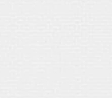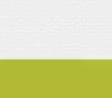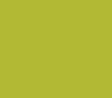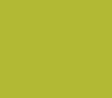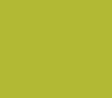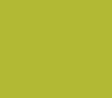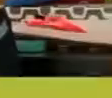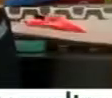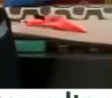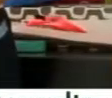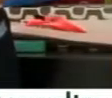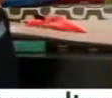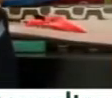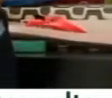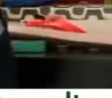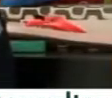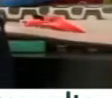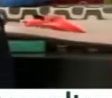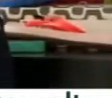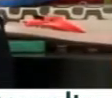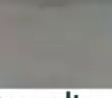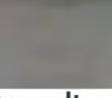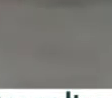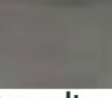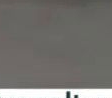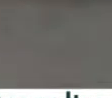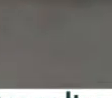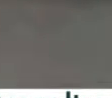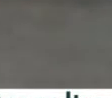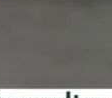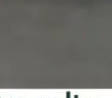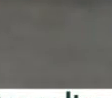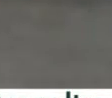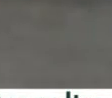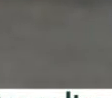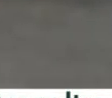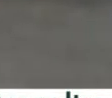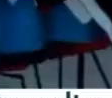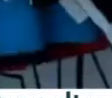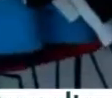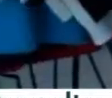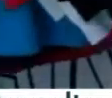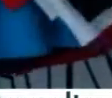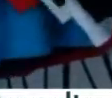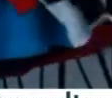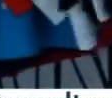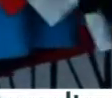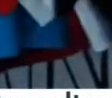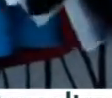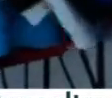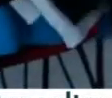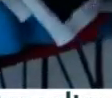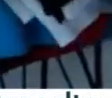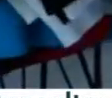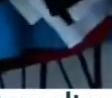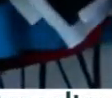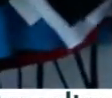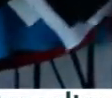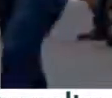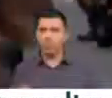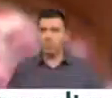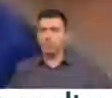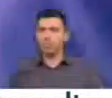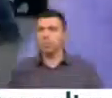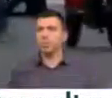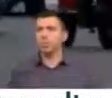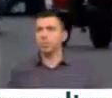canaltro.com. Santander es uno de los departamentos con alta tasa de ocupación, siendo esta el 64.4% de gente